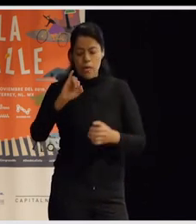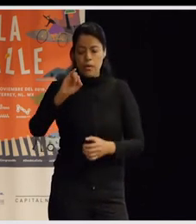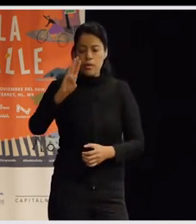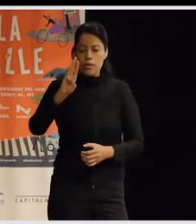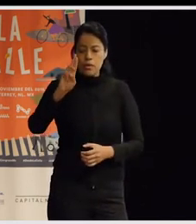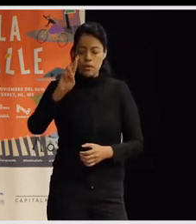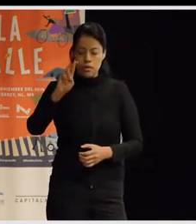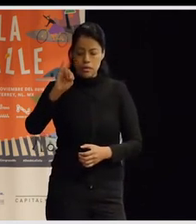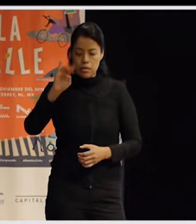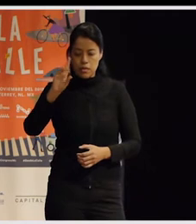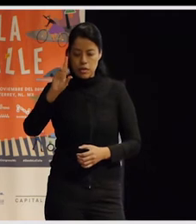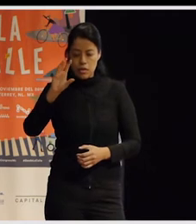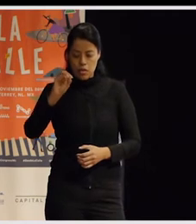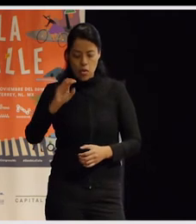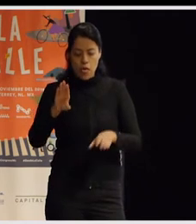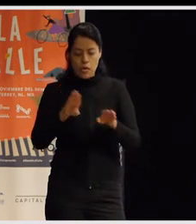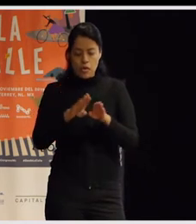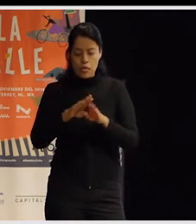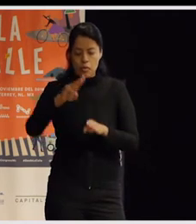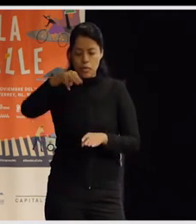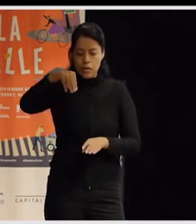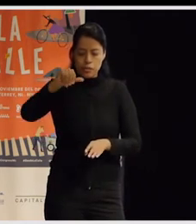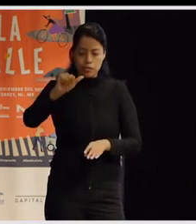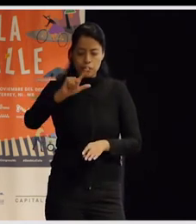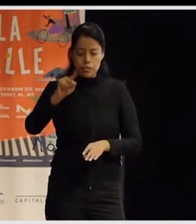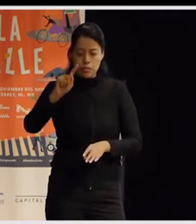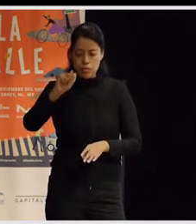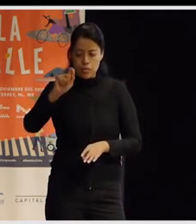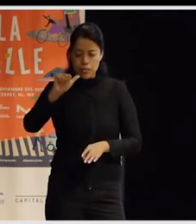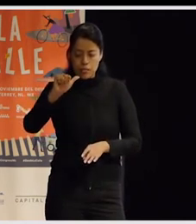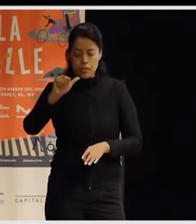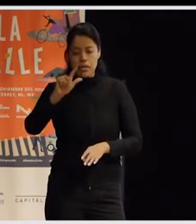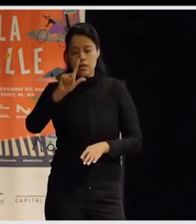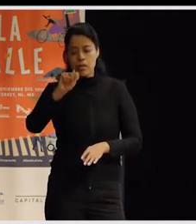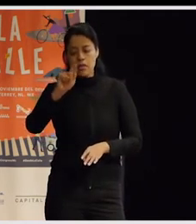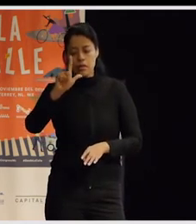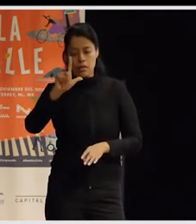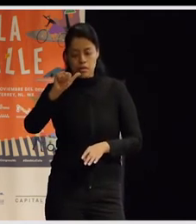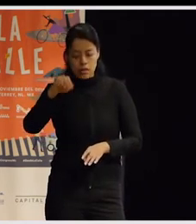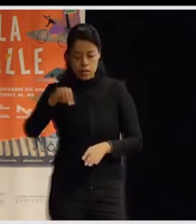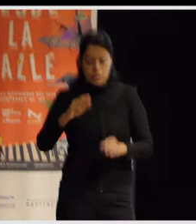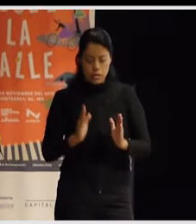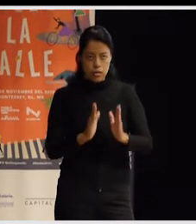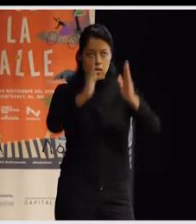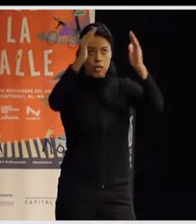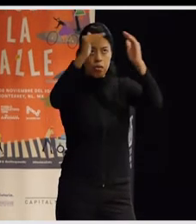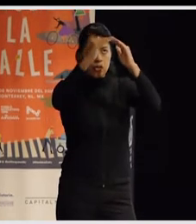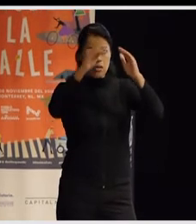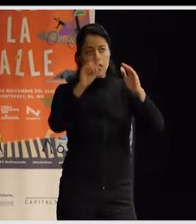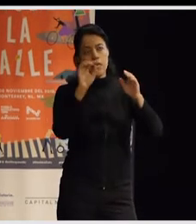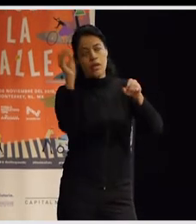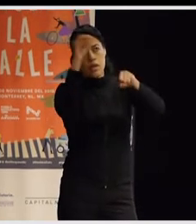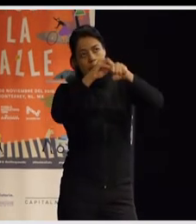estación 7 en malecón de mazatlán es una estación delimitada con violetas y tiene un tótem en donde ubicas las demás